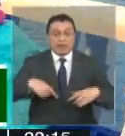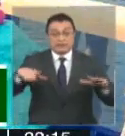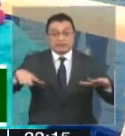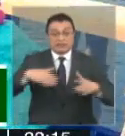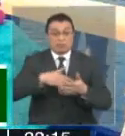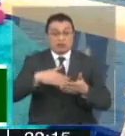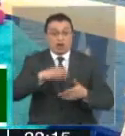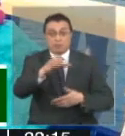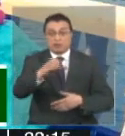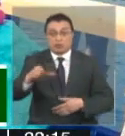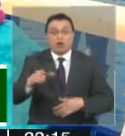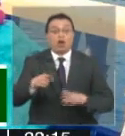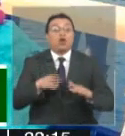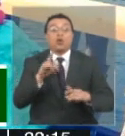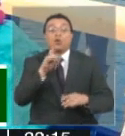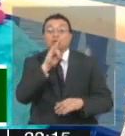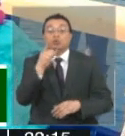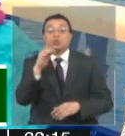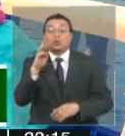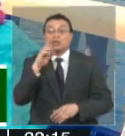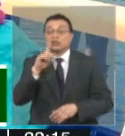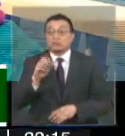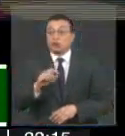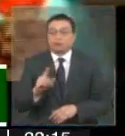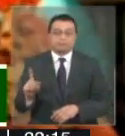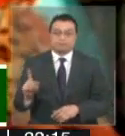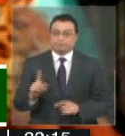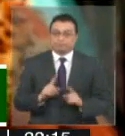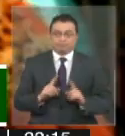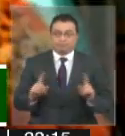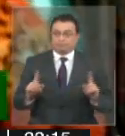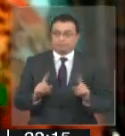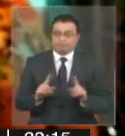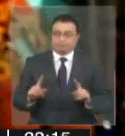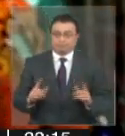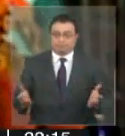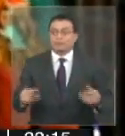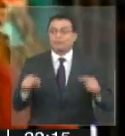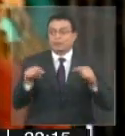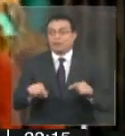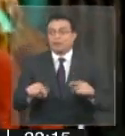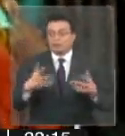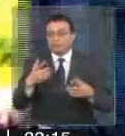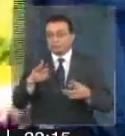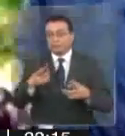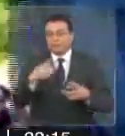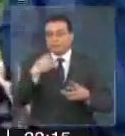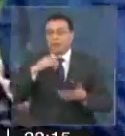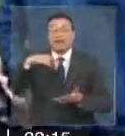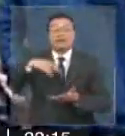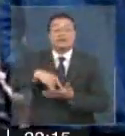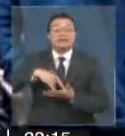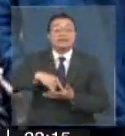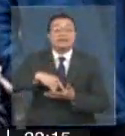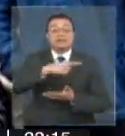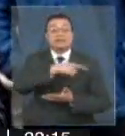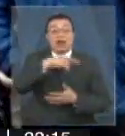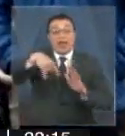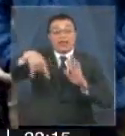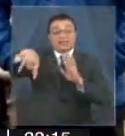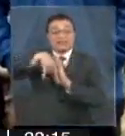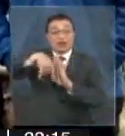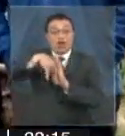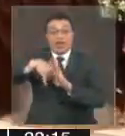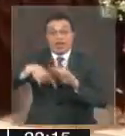de habitantes, y el turismo es así. O sea, demasiado, demasiado pequeño. Ahí estamos en los palafitos accesibles en Chiloé. Sí, estamos en Chiloé.